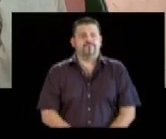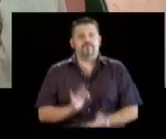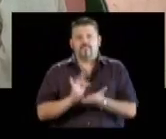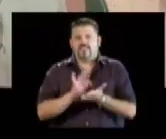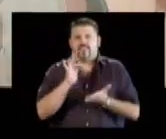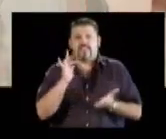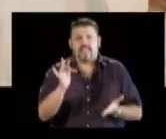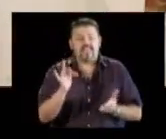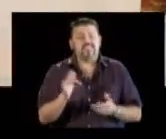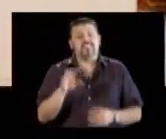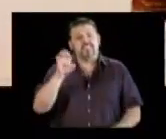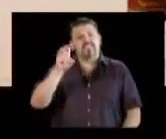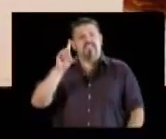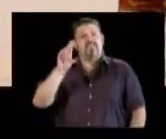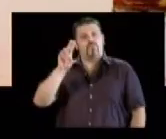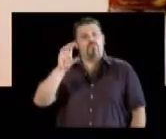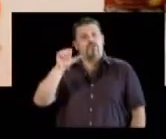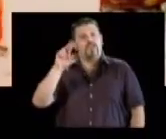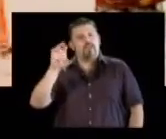Gracias, Educare.